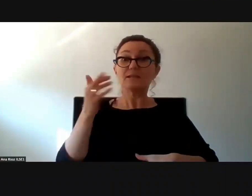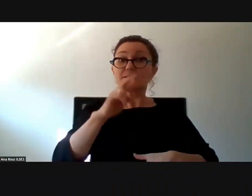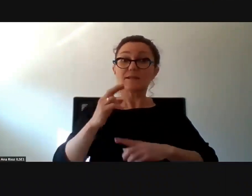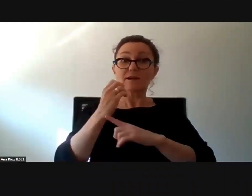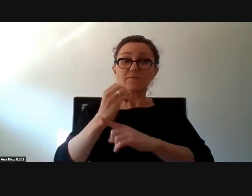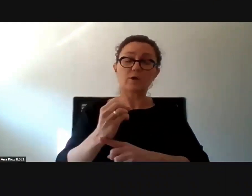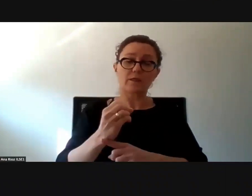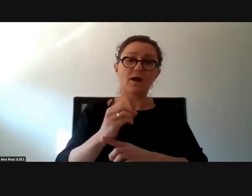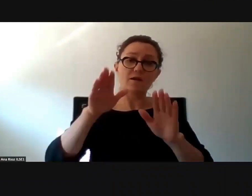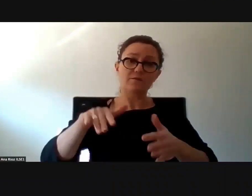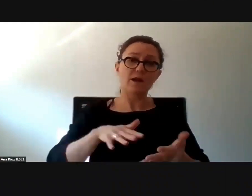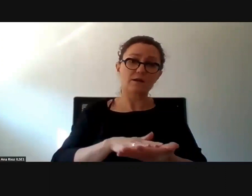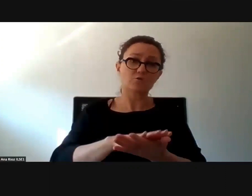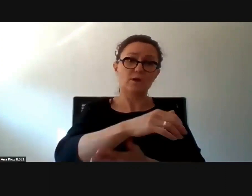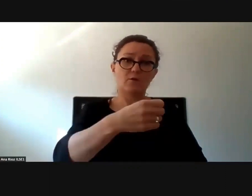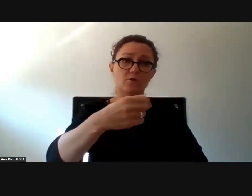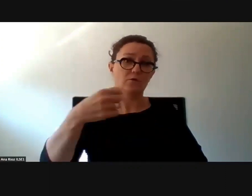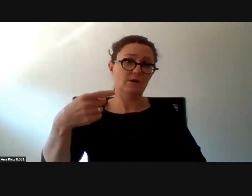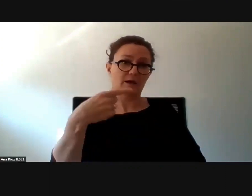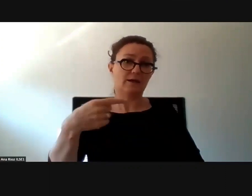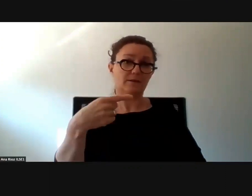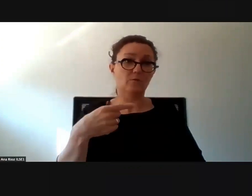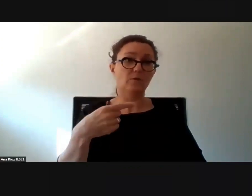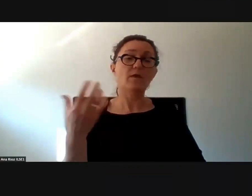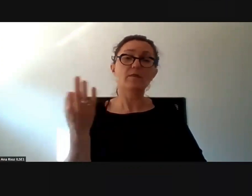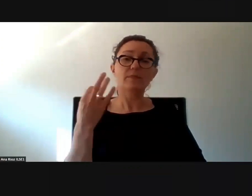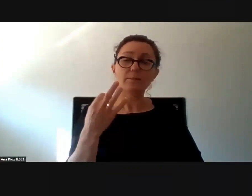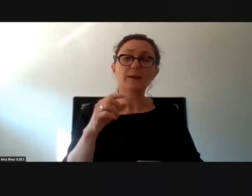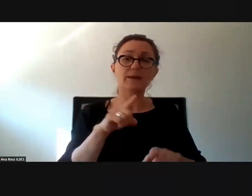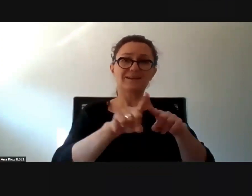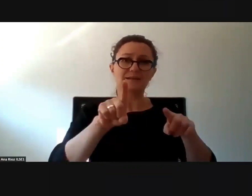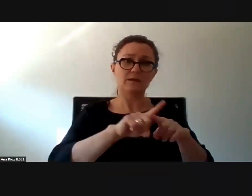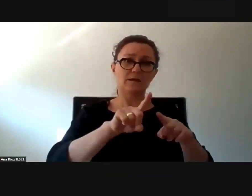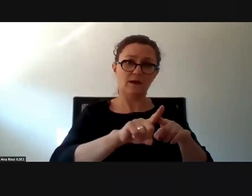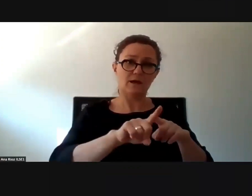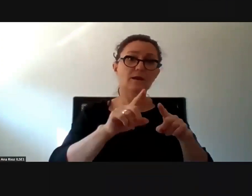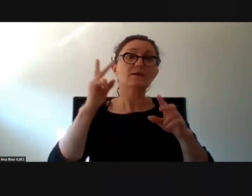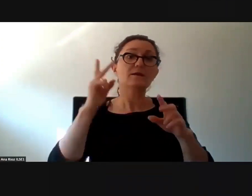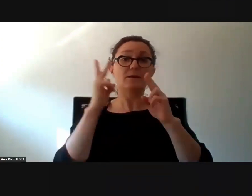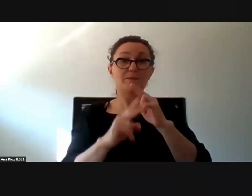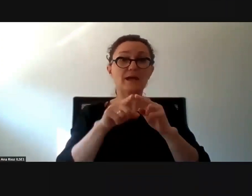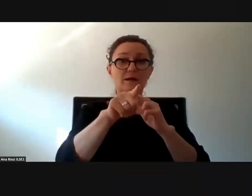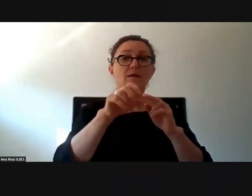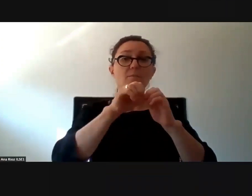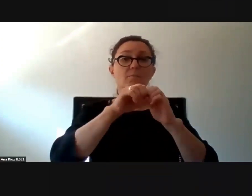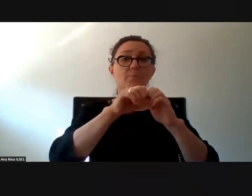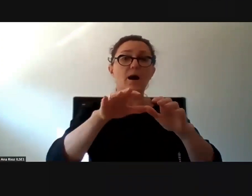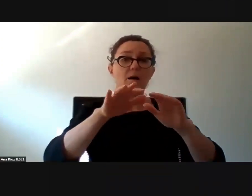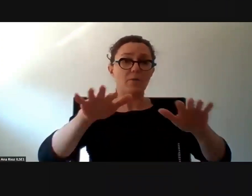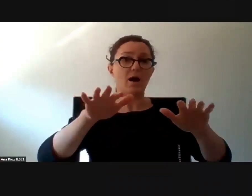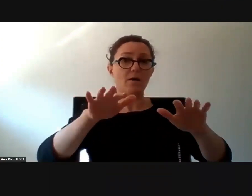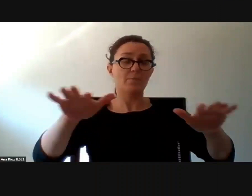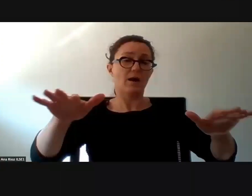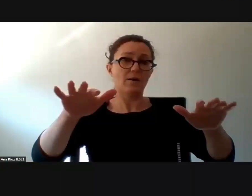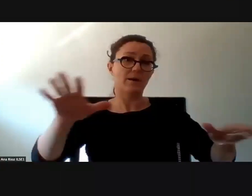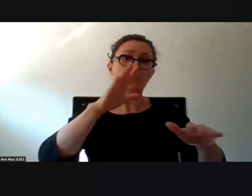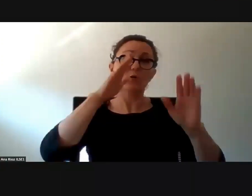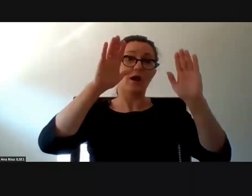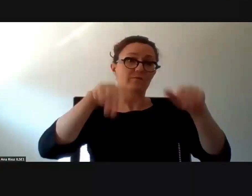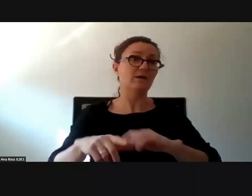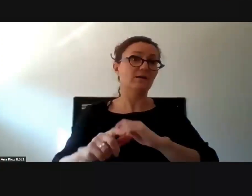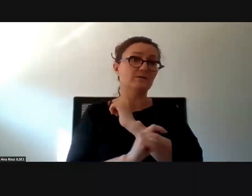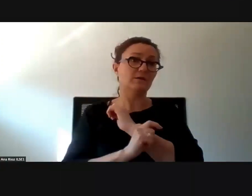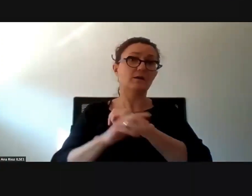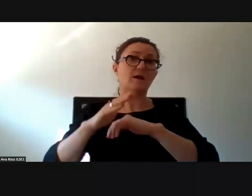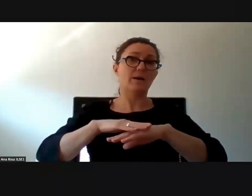apuntaba, es la crítica y evitar que eso tenga recorrido, puesto que no deja de ser una estrategia para alimentar sus posiciones